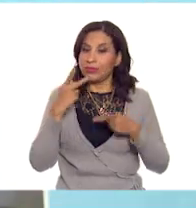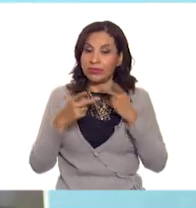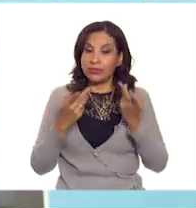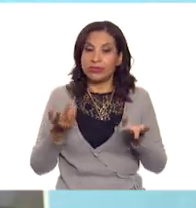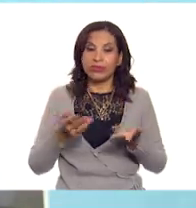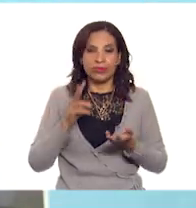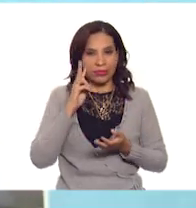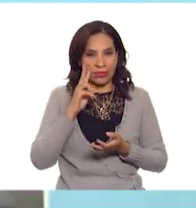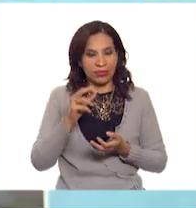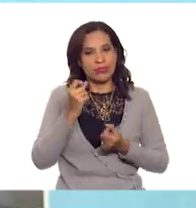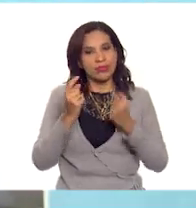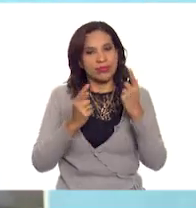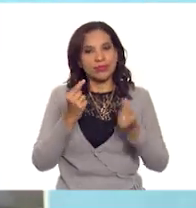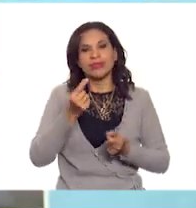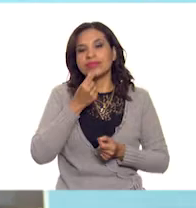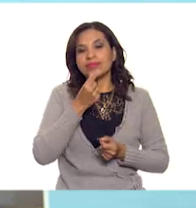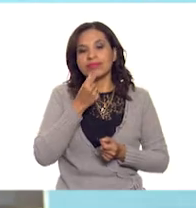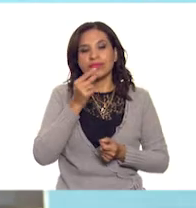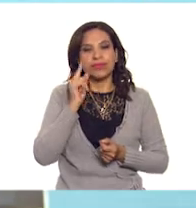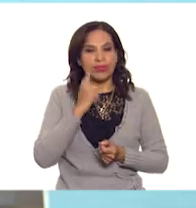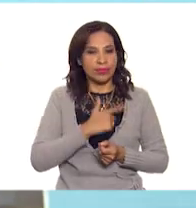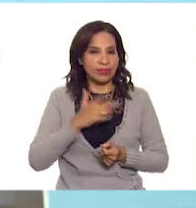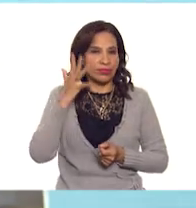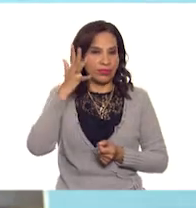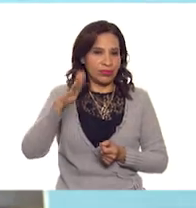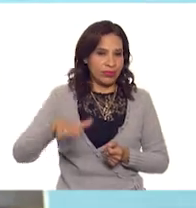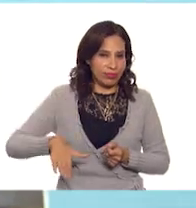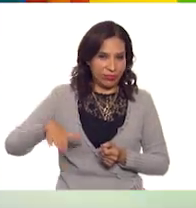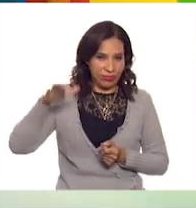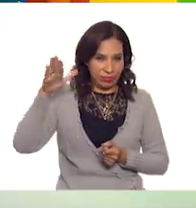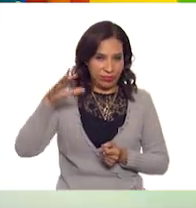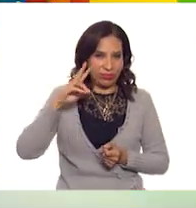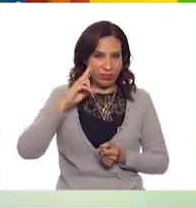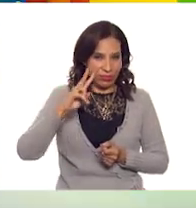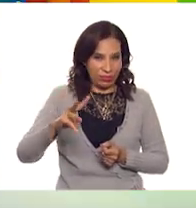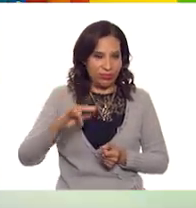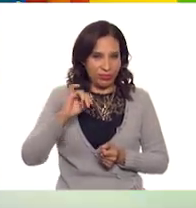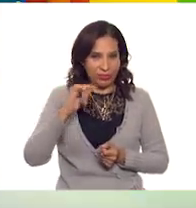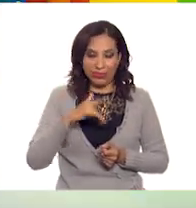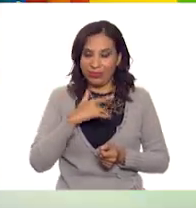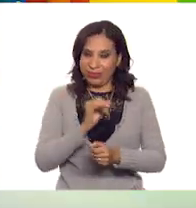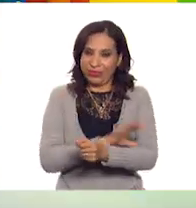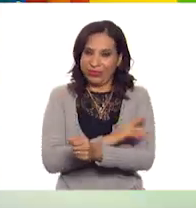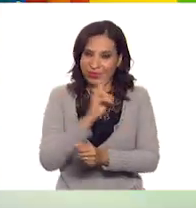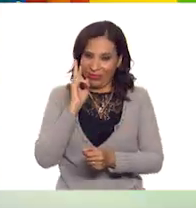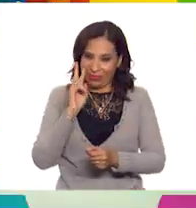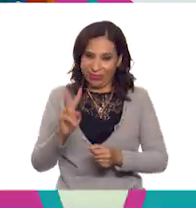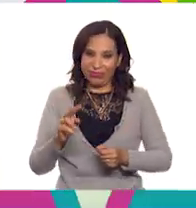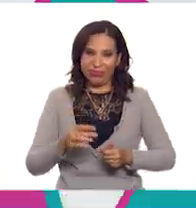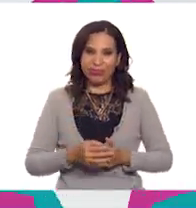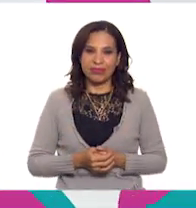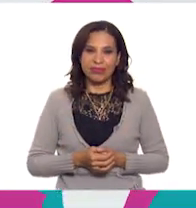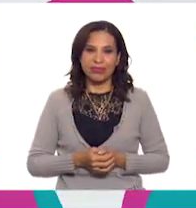Pues veamos lo que a algunas niñas y niños les gustaría hacer de grandes. ¡Sí! ¡Qué emoción! ¡Vamos a verlo!